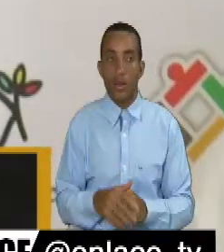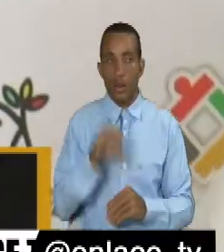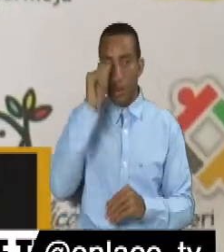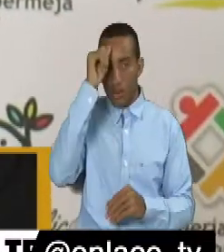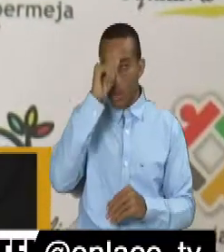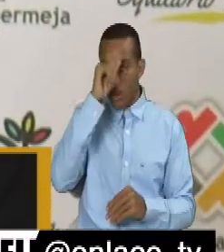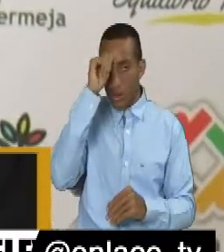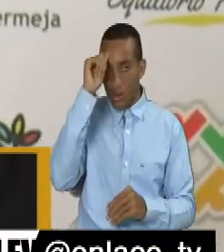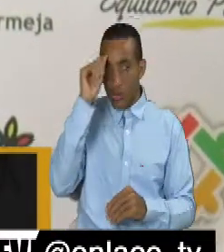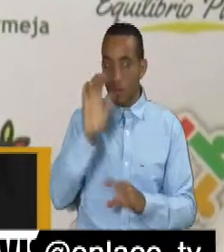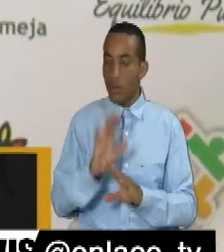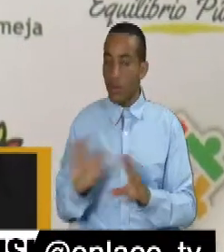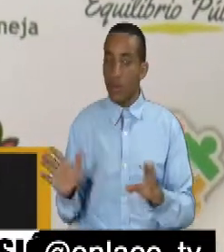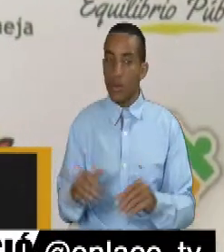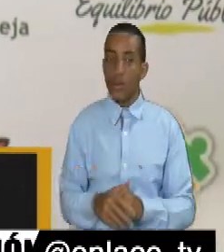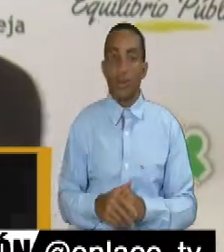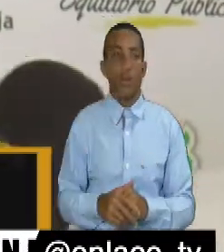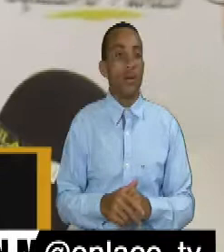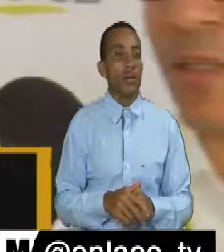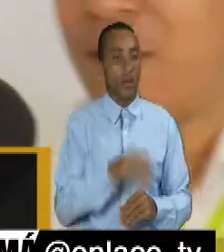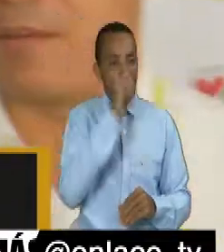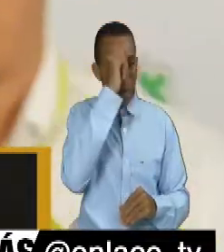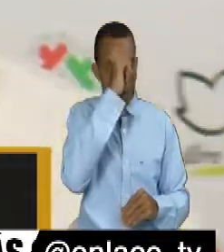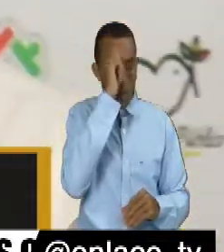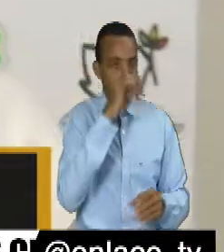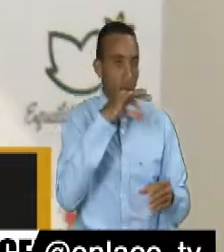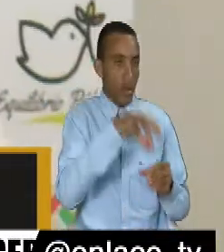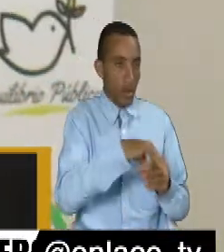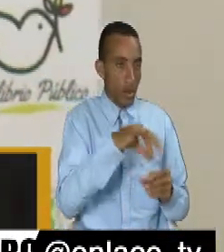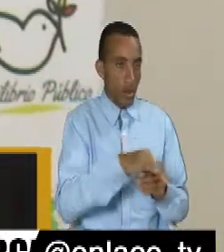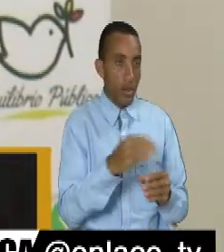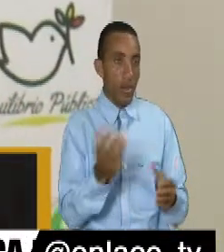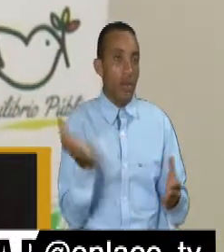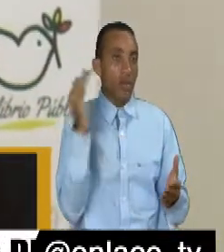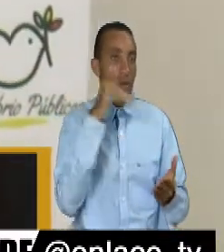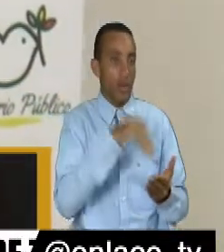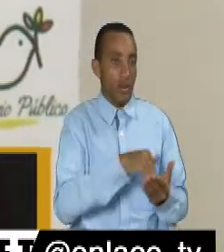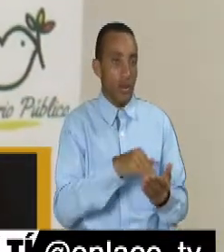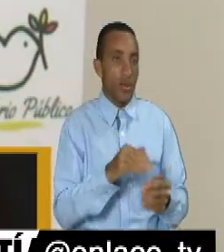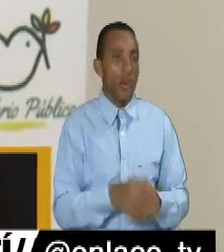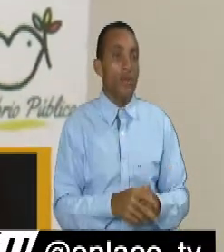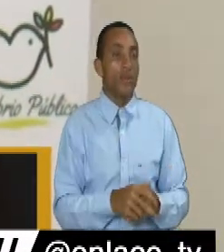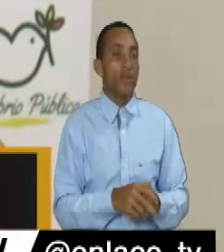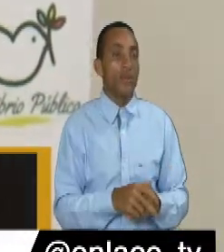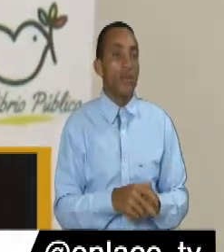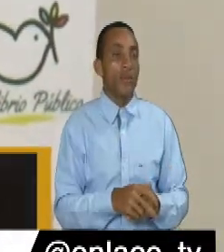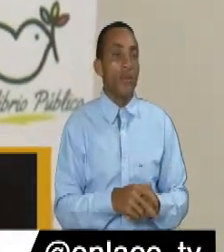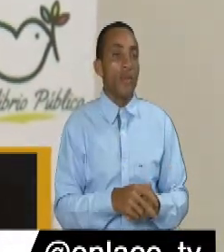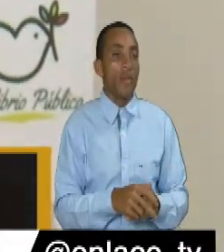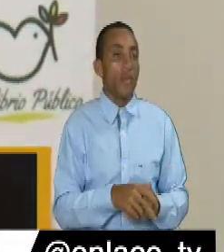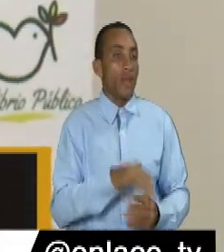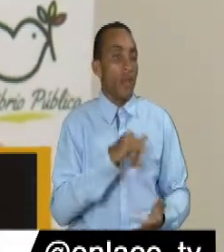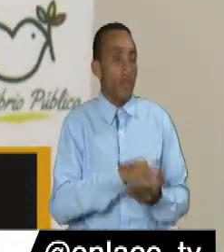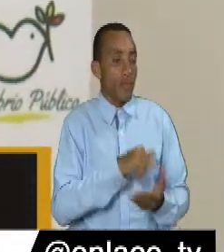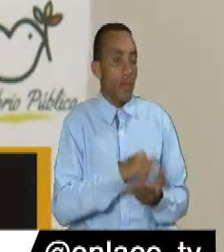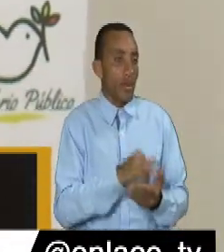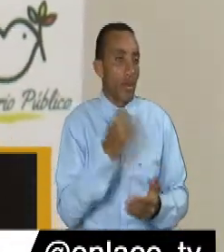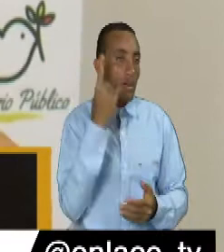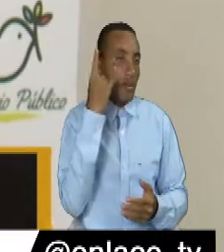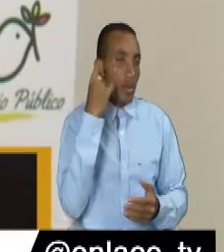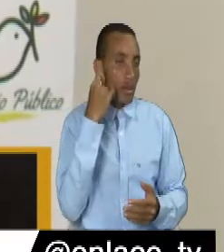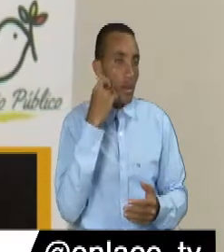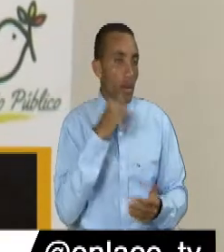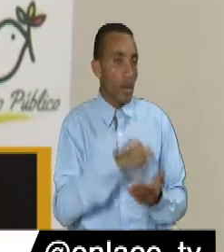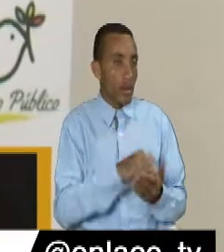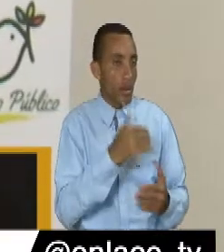están las cosas, hay elecciones atípicas. Sí, volvemos al momento en que estábamos ayer. El trámite